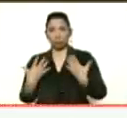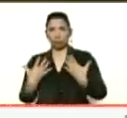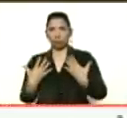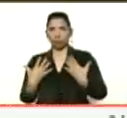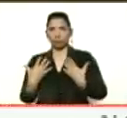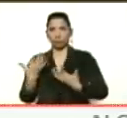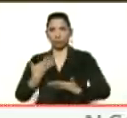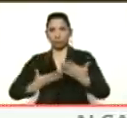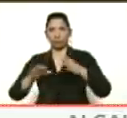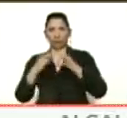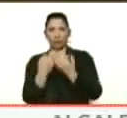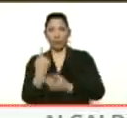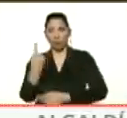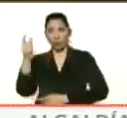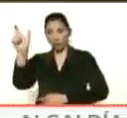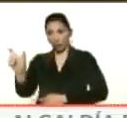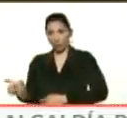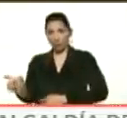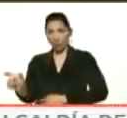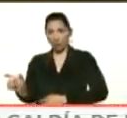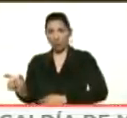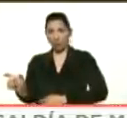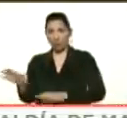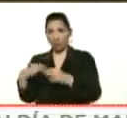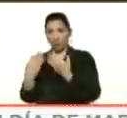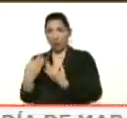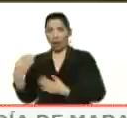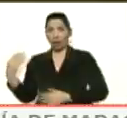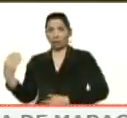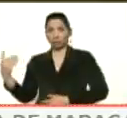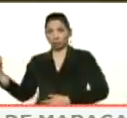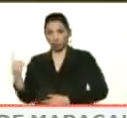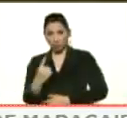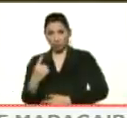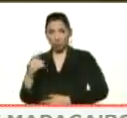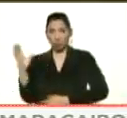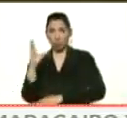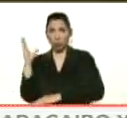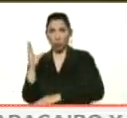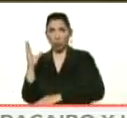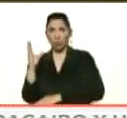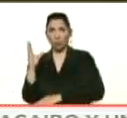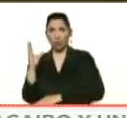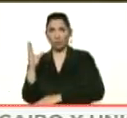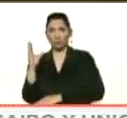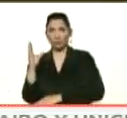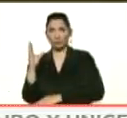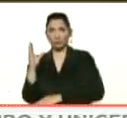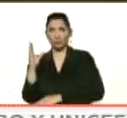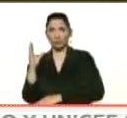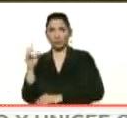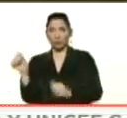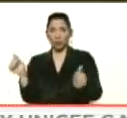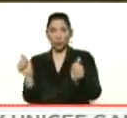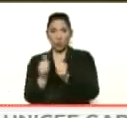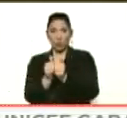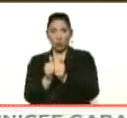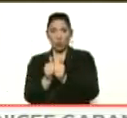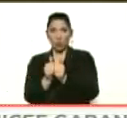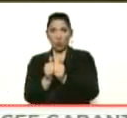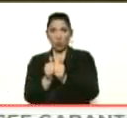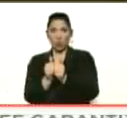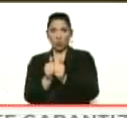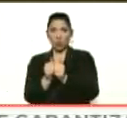intrafamiliar, puesto que un familiar que venía de Colombia, vino de la hermana República